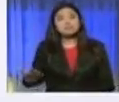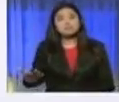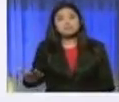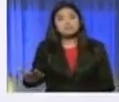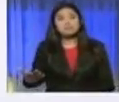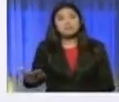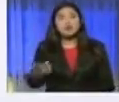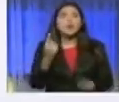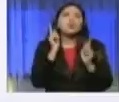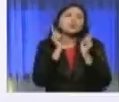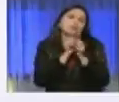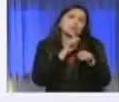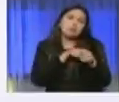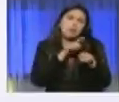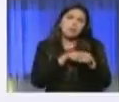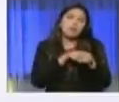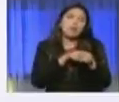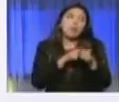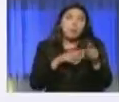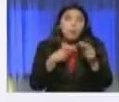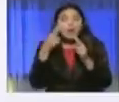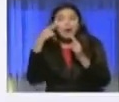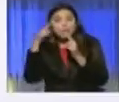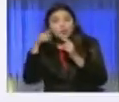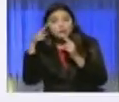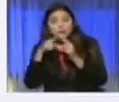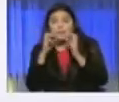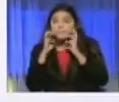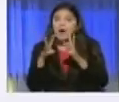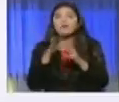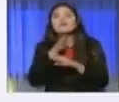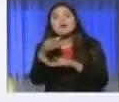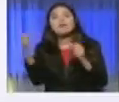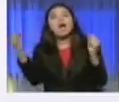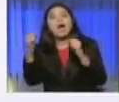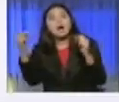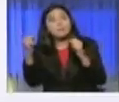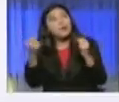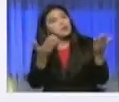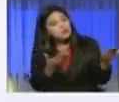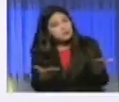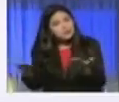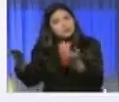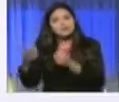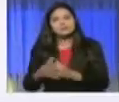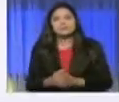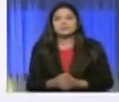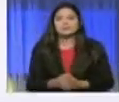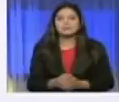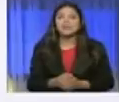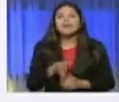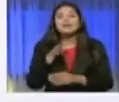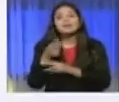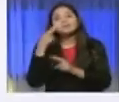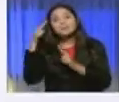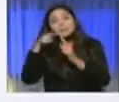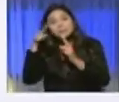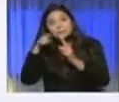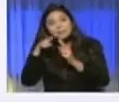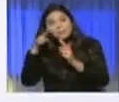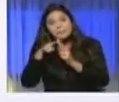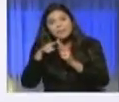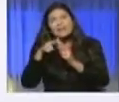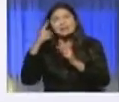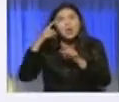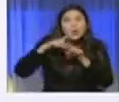un espacio para que puedan conocer las maravillas. Vayan para Mérida. Los invitamos para que conozcan el